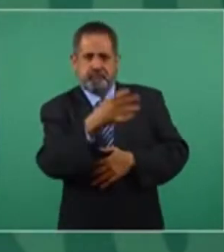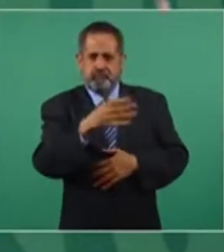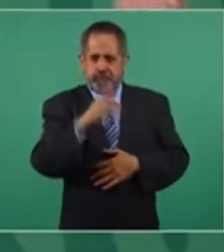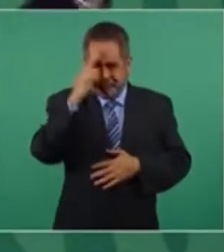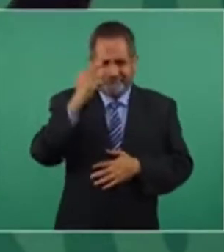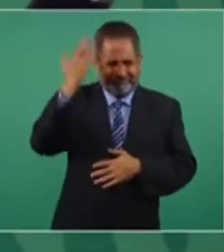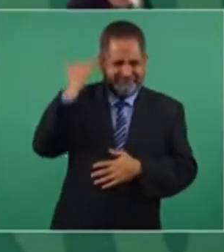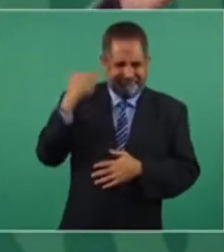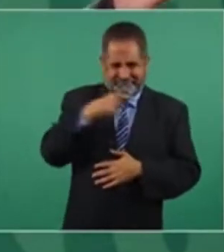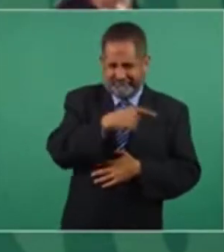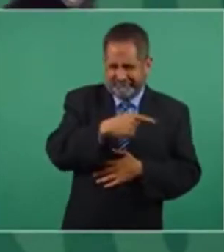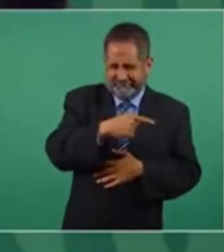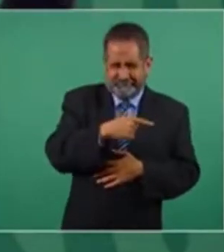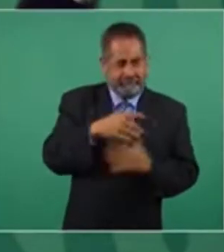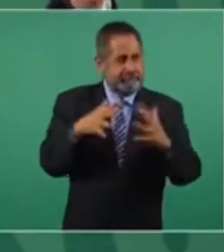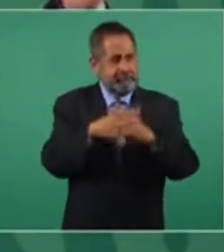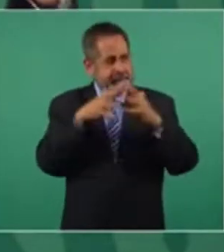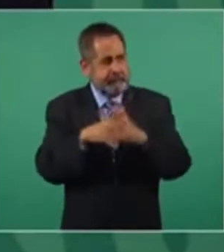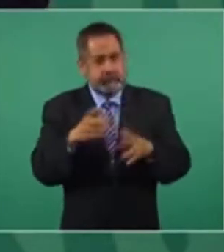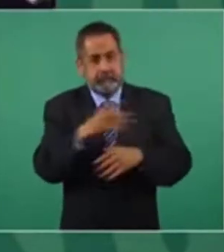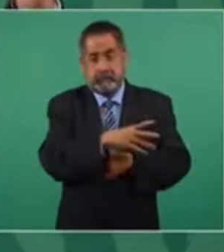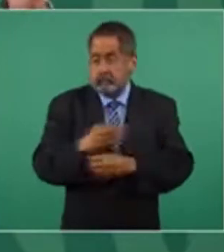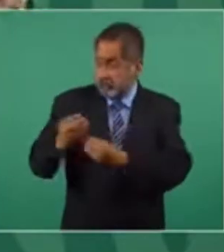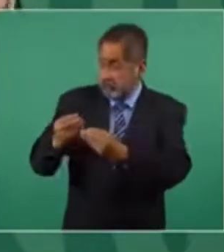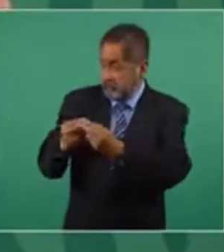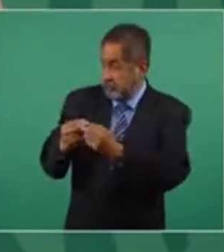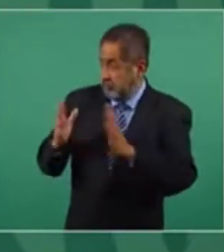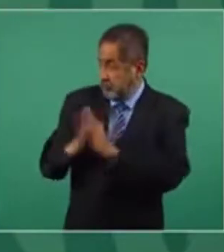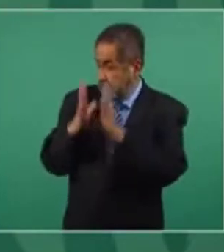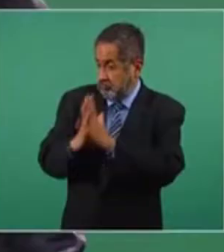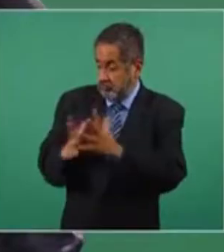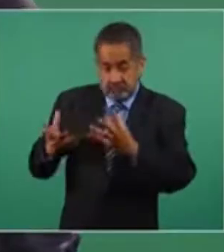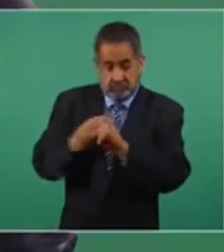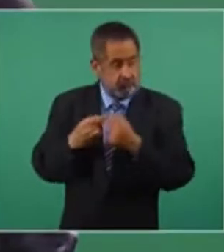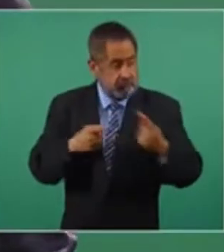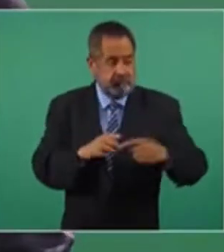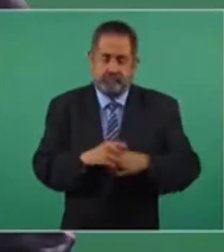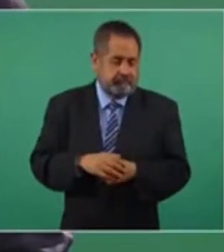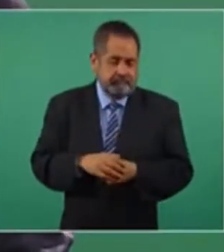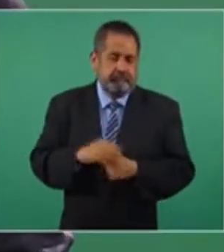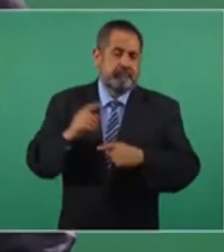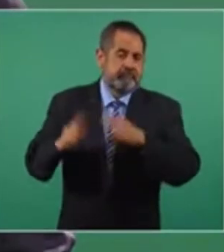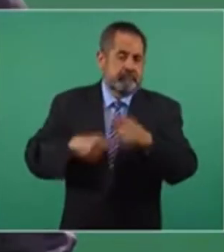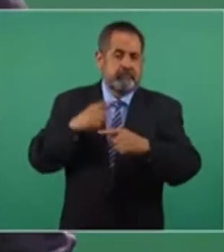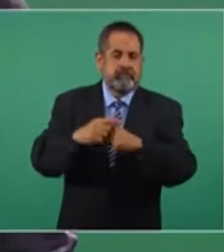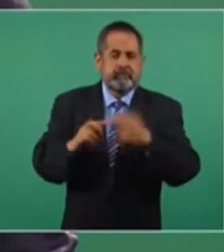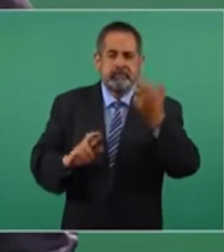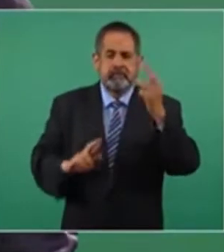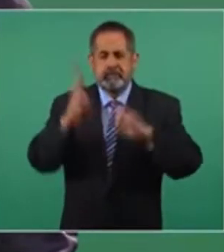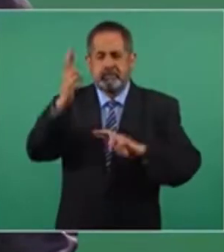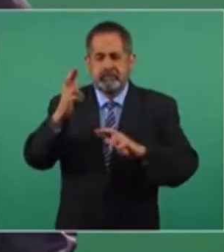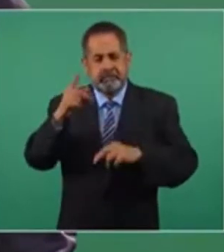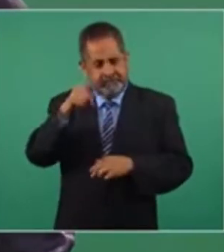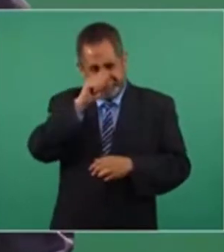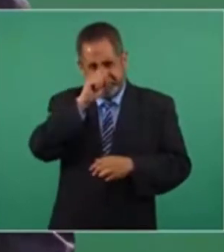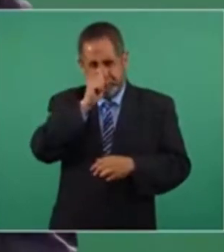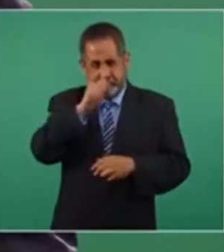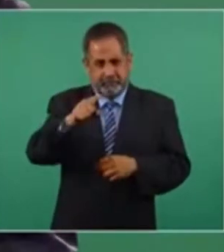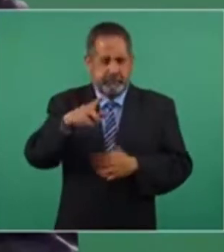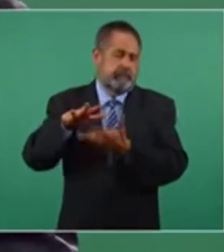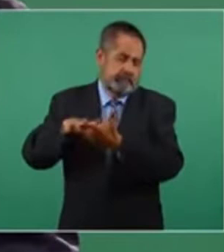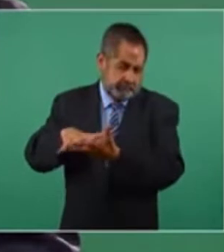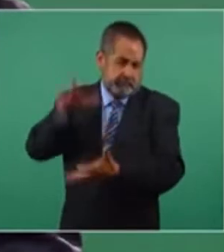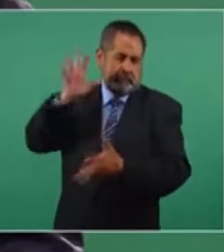pero tampoco participó mucha gente en la revolución, que es cuando hubo una